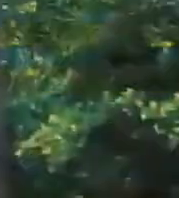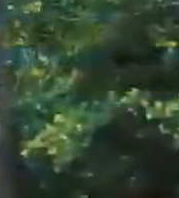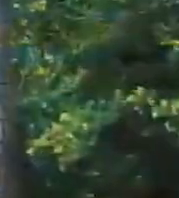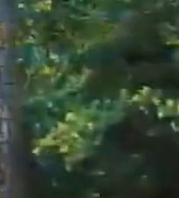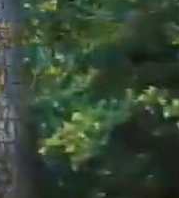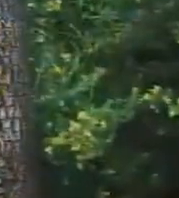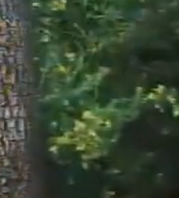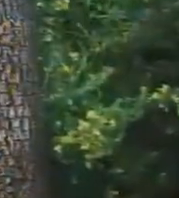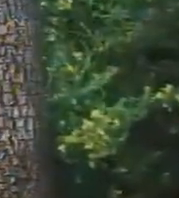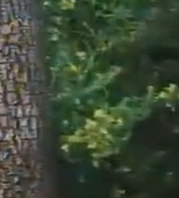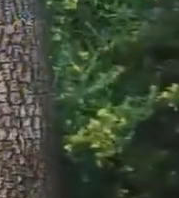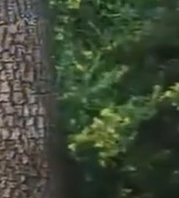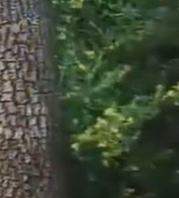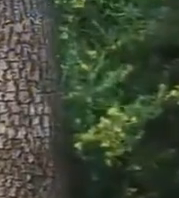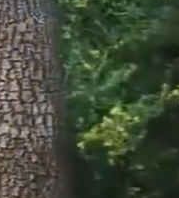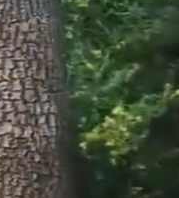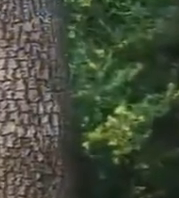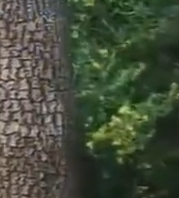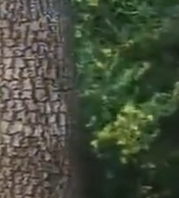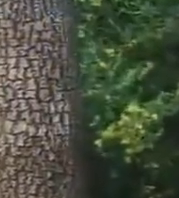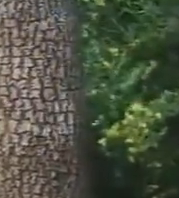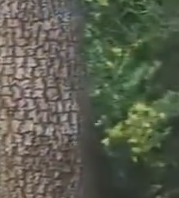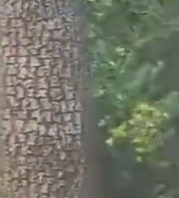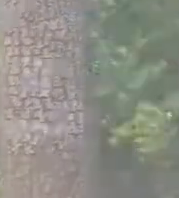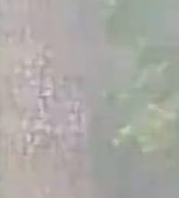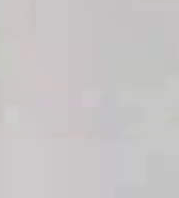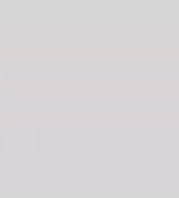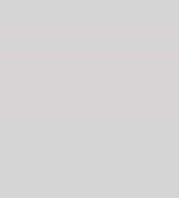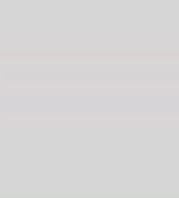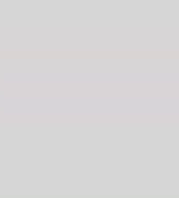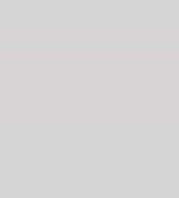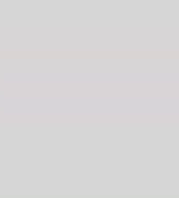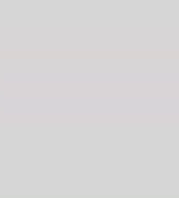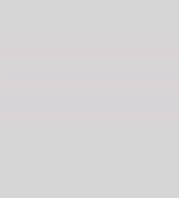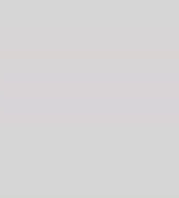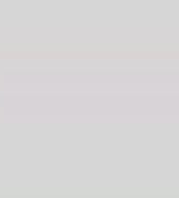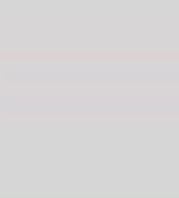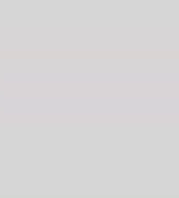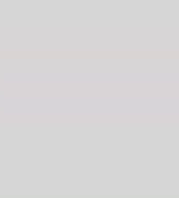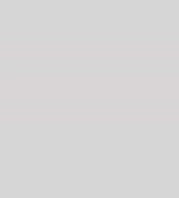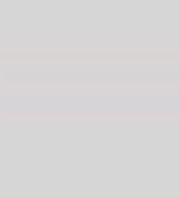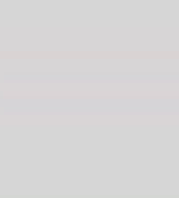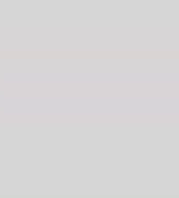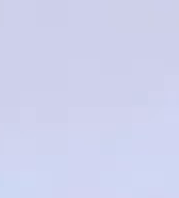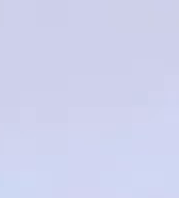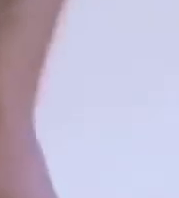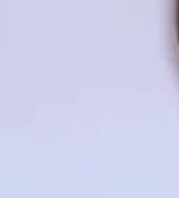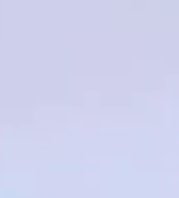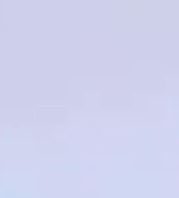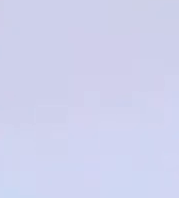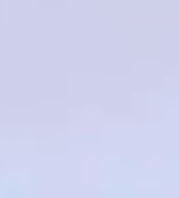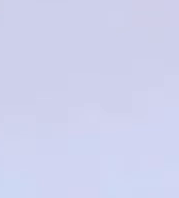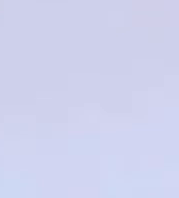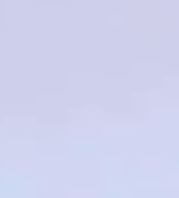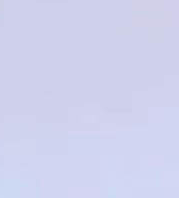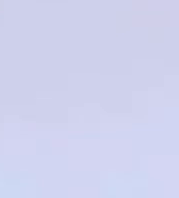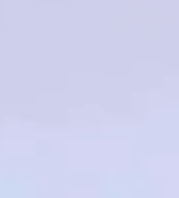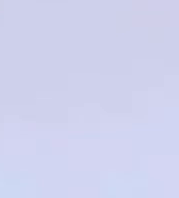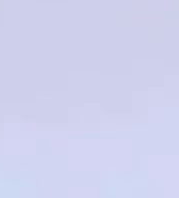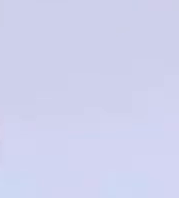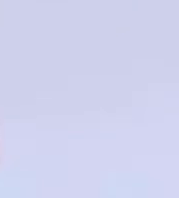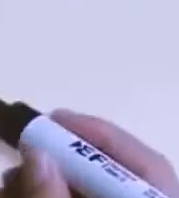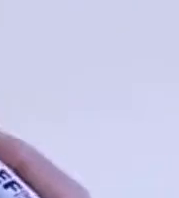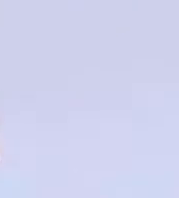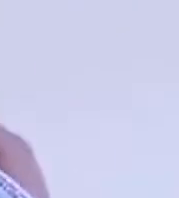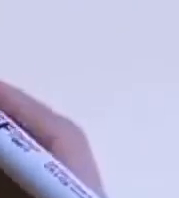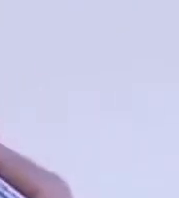tu SOAT. Es por ti y por todos. Este operador está bajo la fiscalización de la Autoridad de Fiscalización y Control de Pensiones y Seguros. Un modelo económico es el que